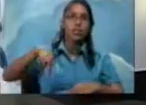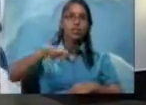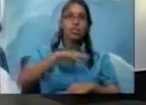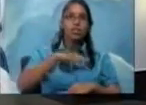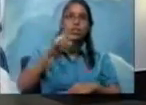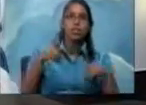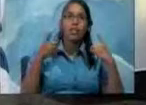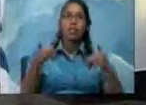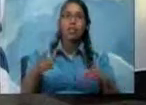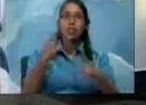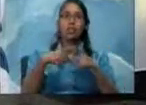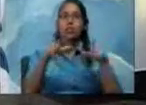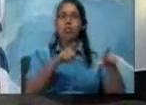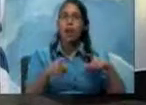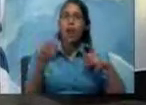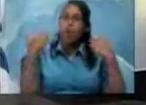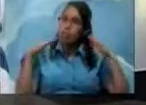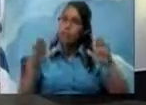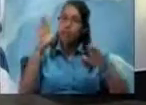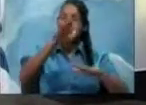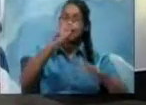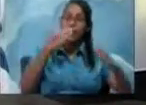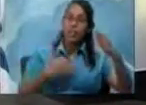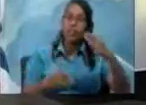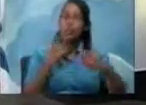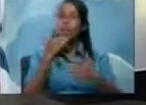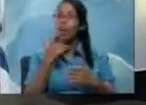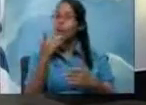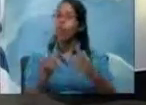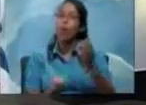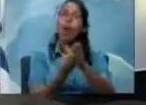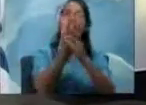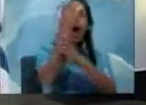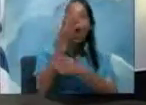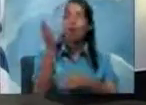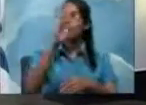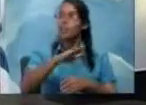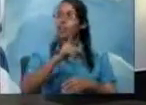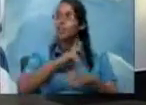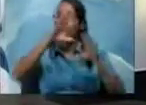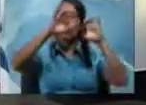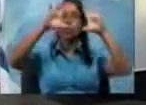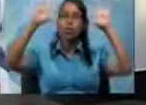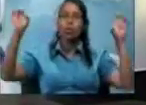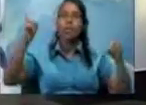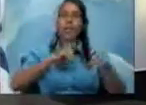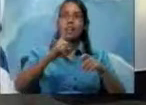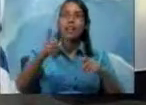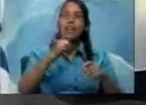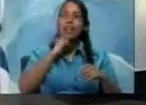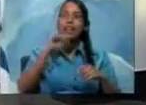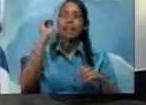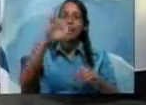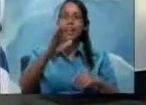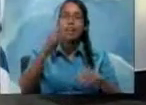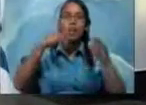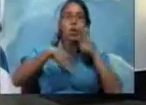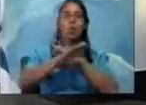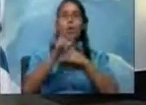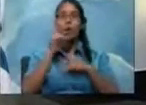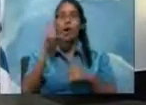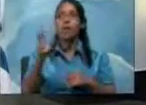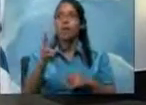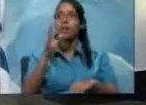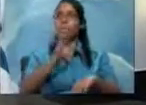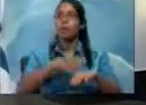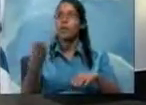estar por ahí a lo mejor está detrás de algún árbol A lo mejor está en una nube el asunto es que lo vamos a ver